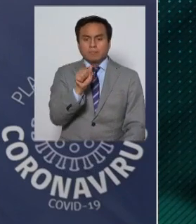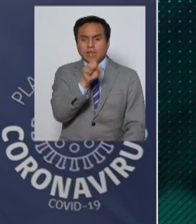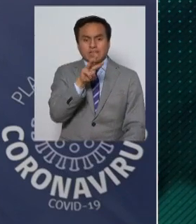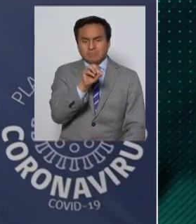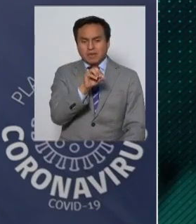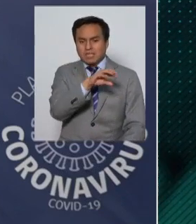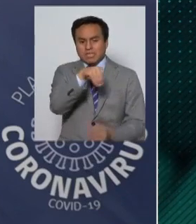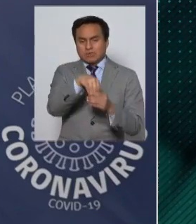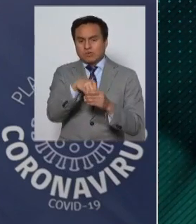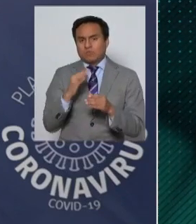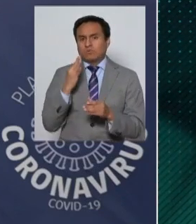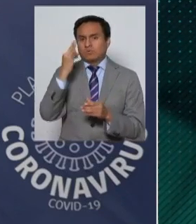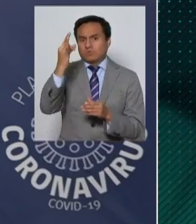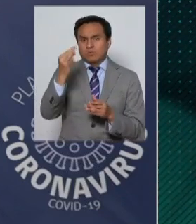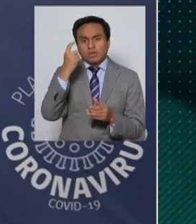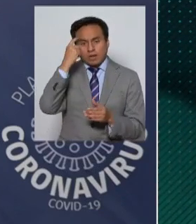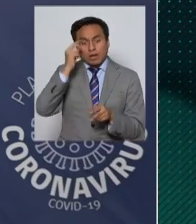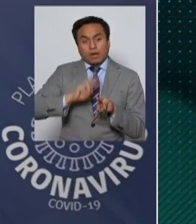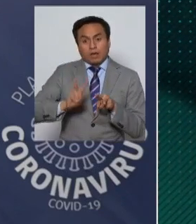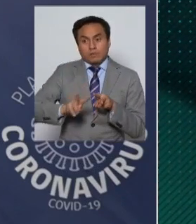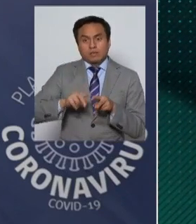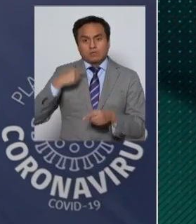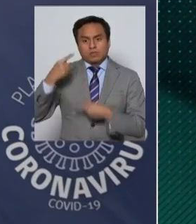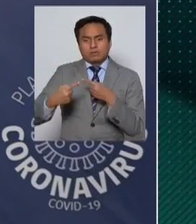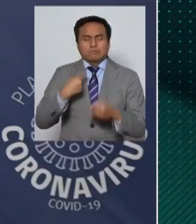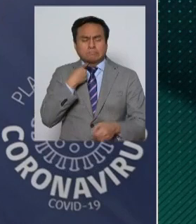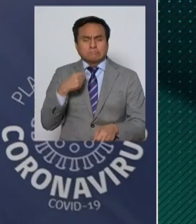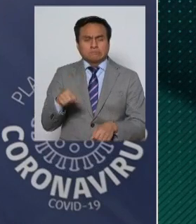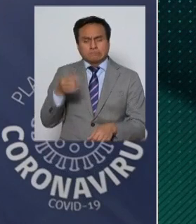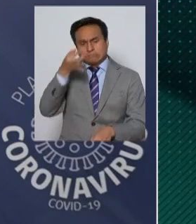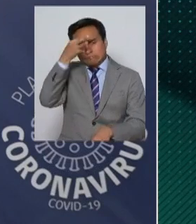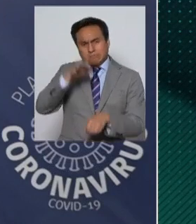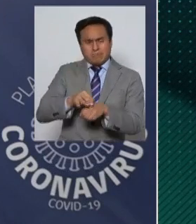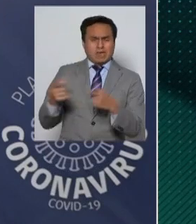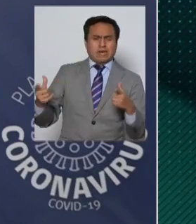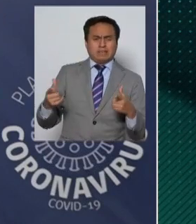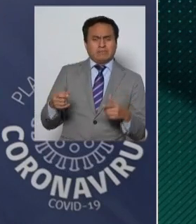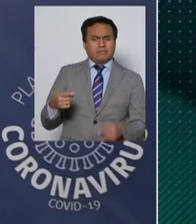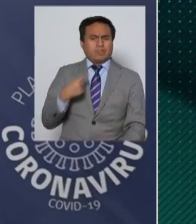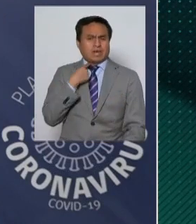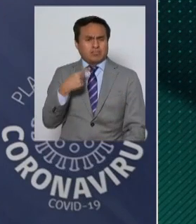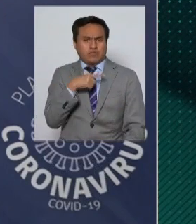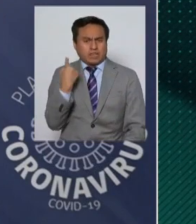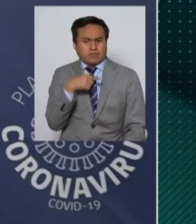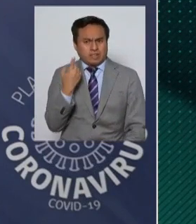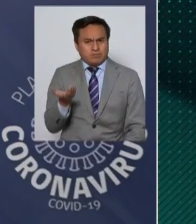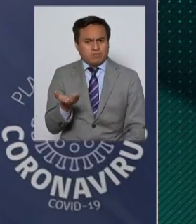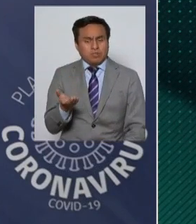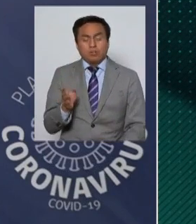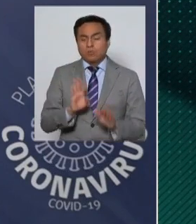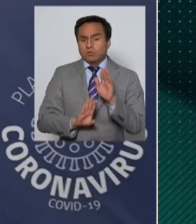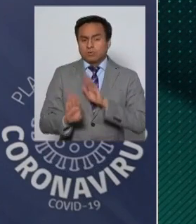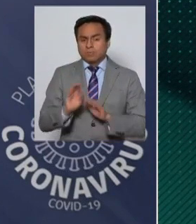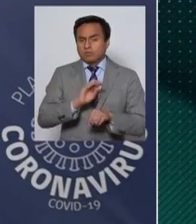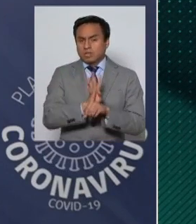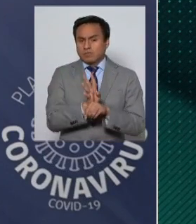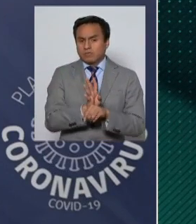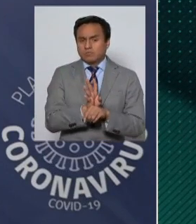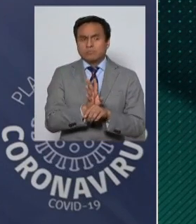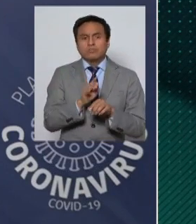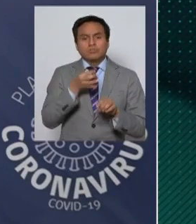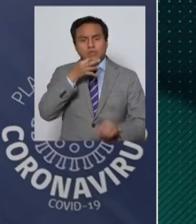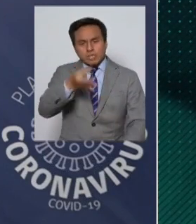se sume a la larga historia de fracasos respecto al tratamiento con coronavirus, y